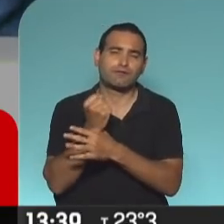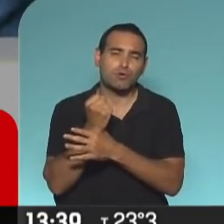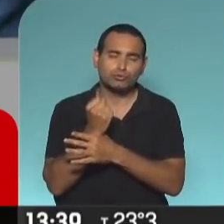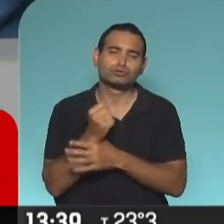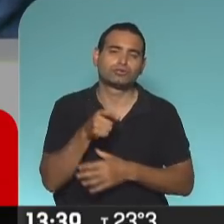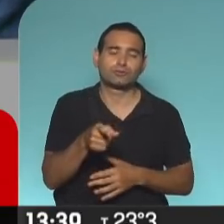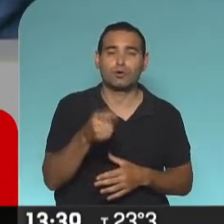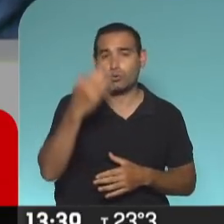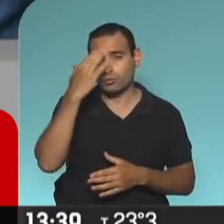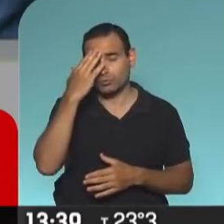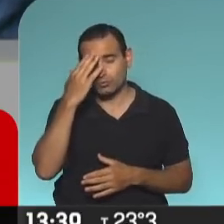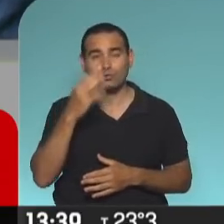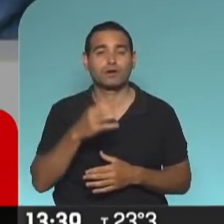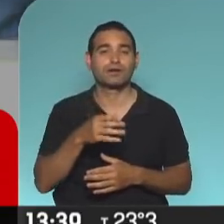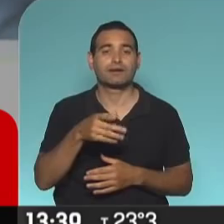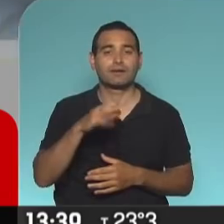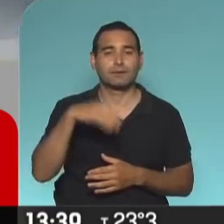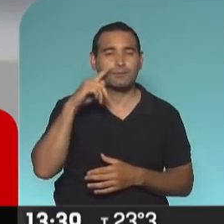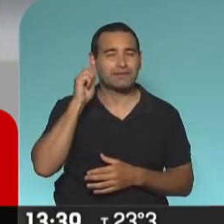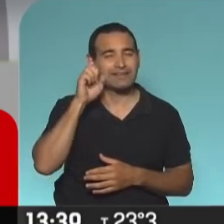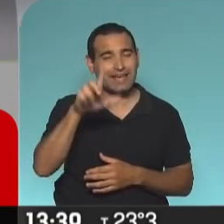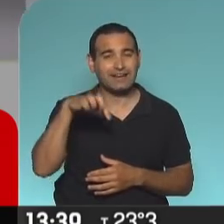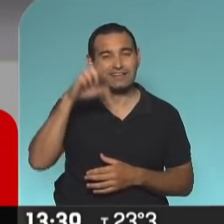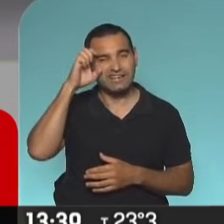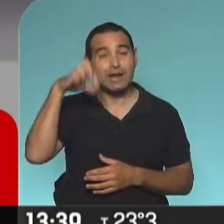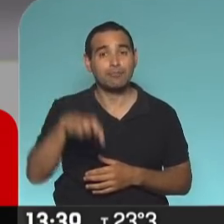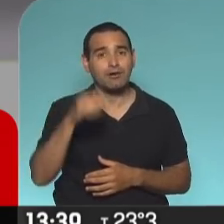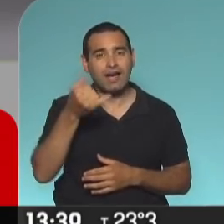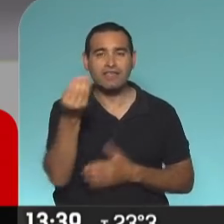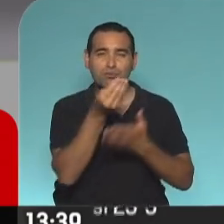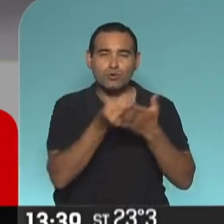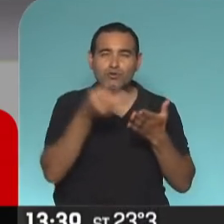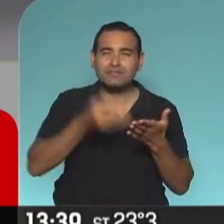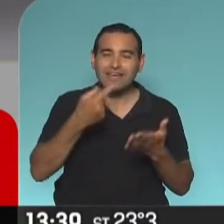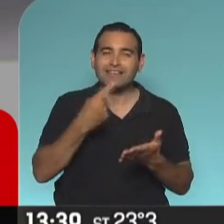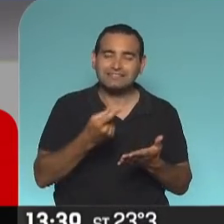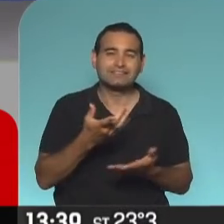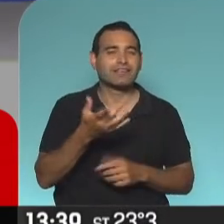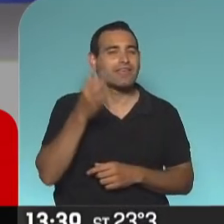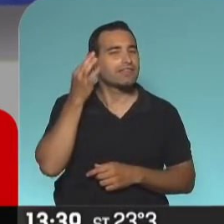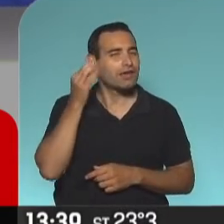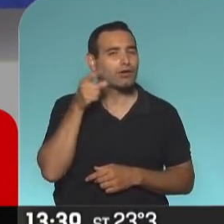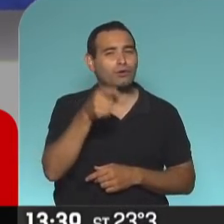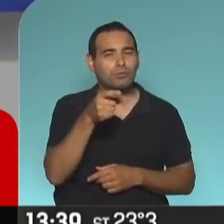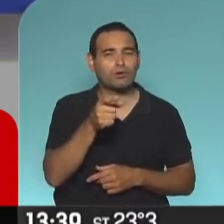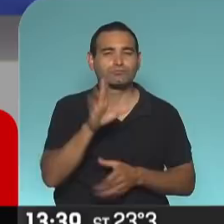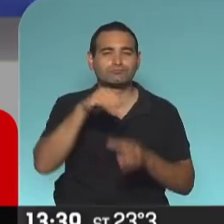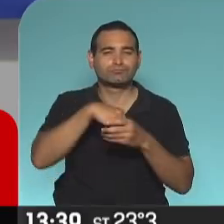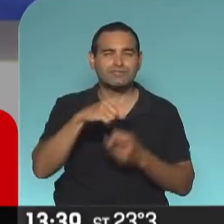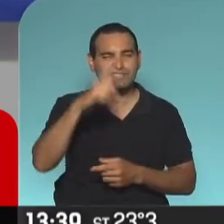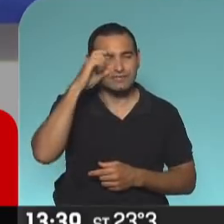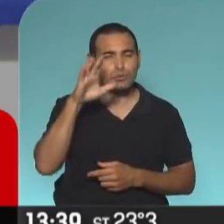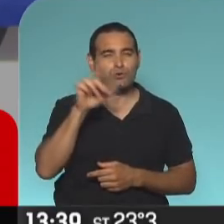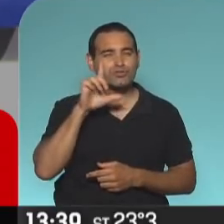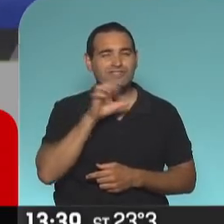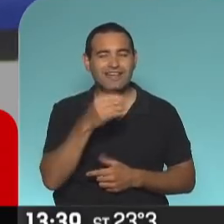de la cultura, como Miguel Rep, que lo despide con un dibujito en especial en el que dice: Diego, cebollita lindo, gracias por tu pasión, gracias por tu magia,